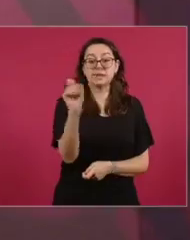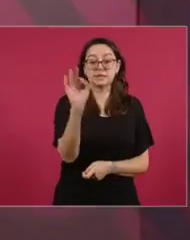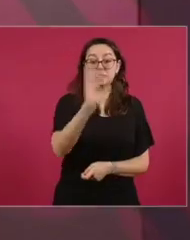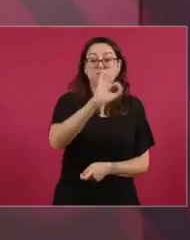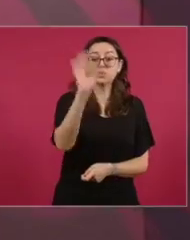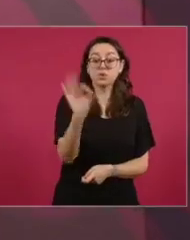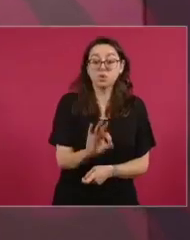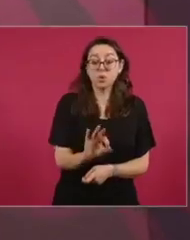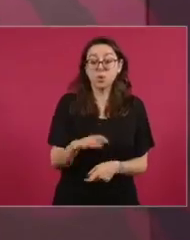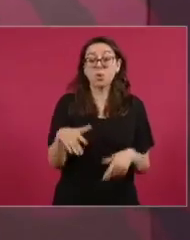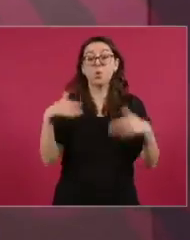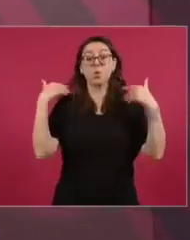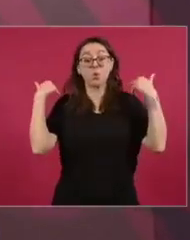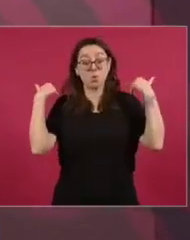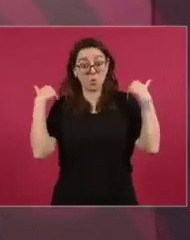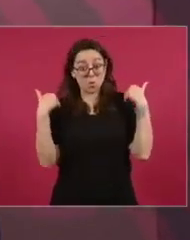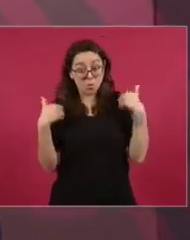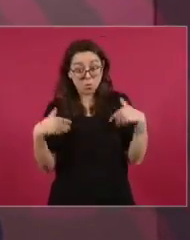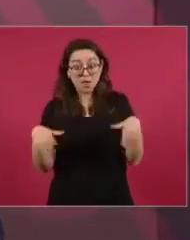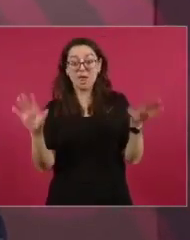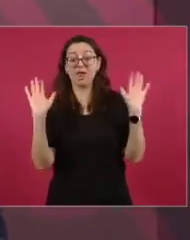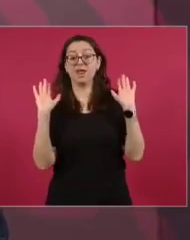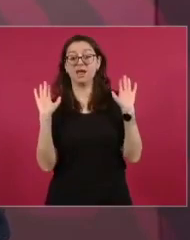hoy estaría produciendo